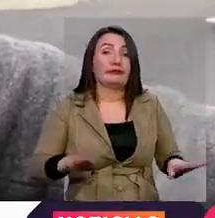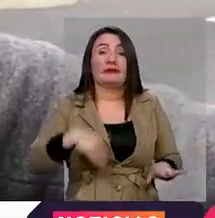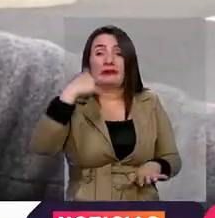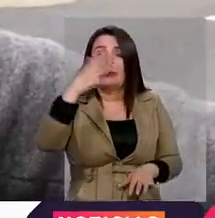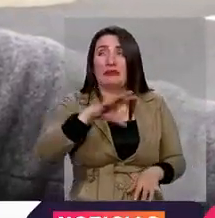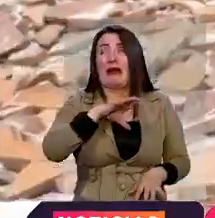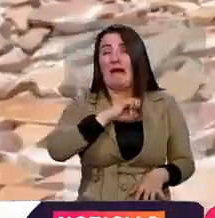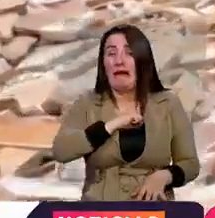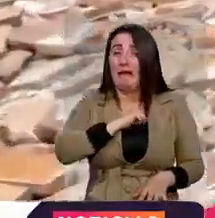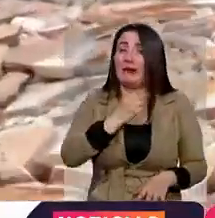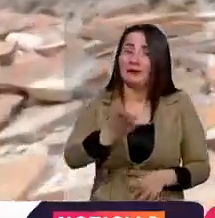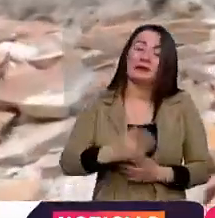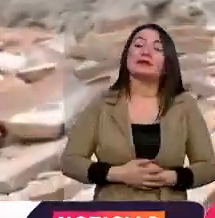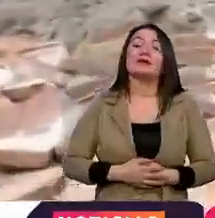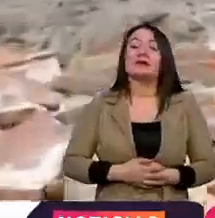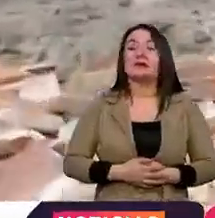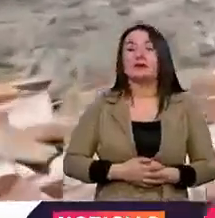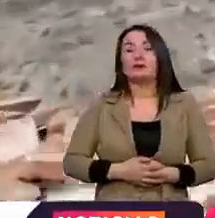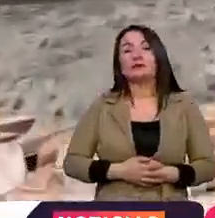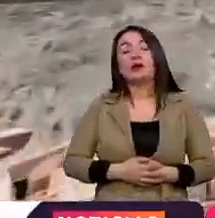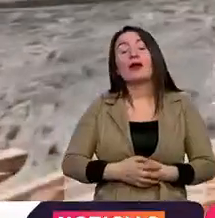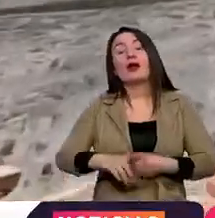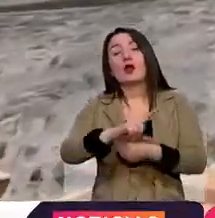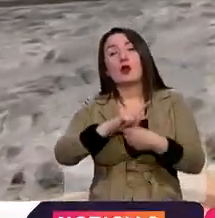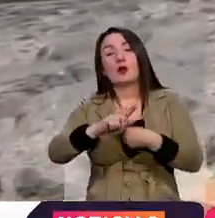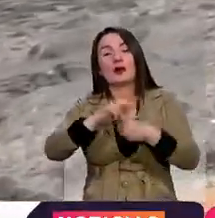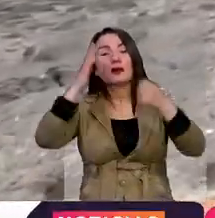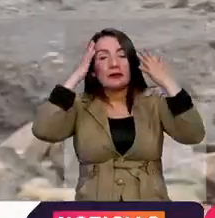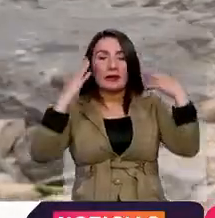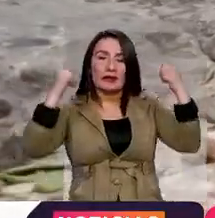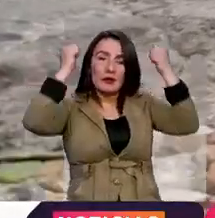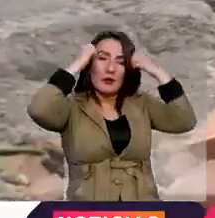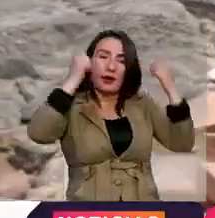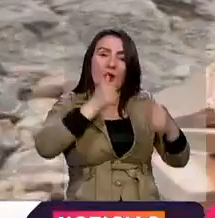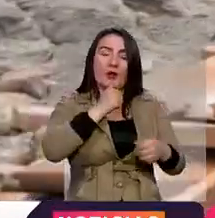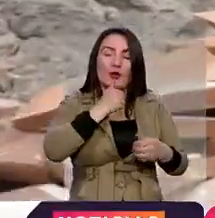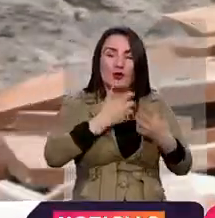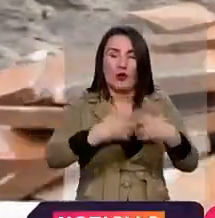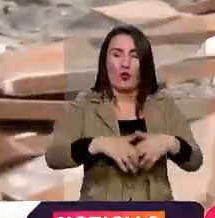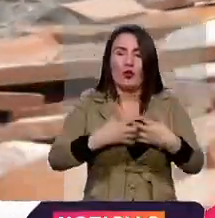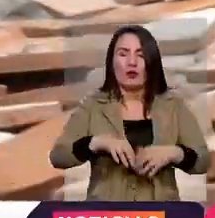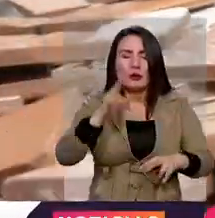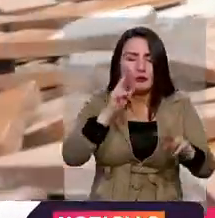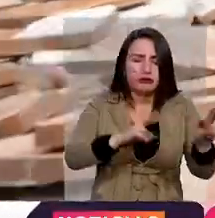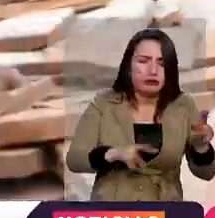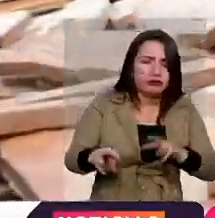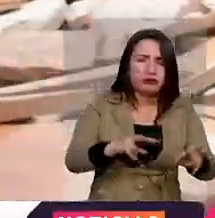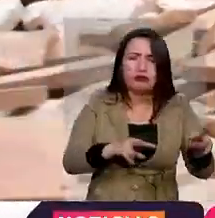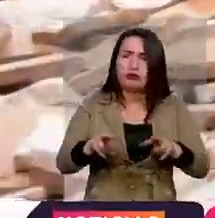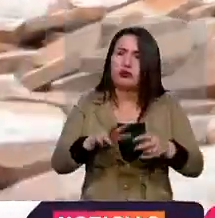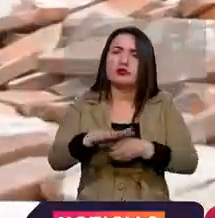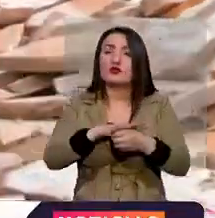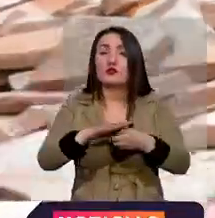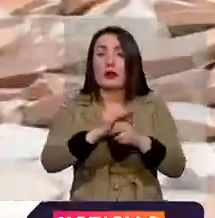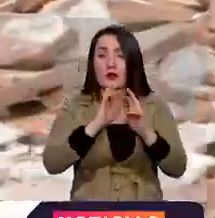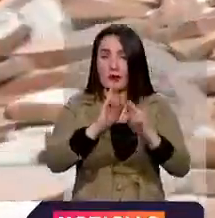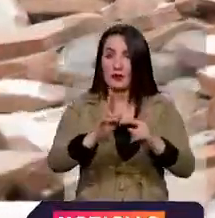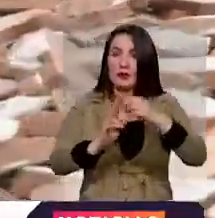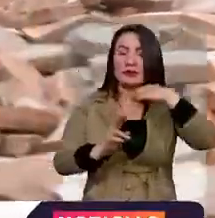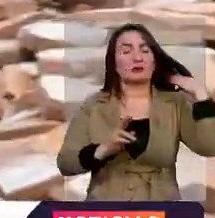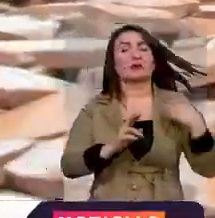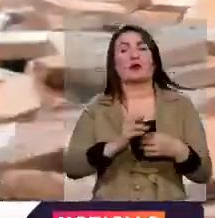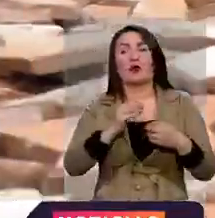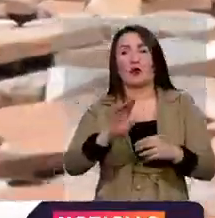a tener que lamentar. Por su parte, la alcaldía local San Cristóbal y el acueducto de Bogotá están revisando la situación para darle una respuesta a